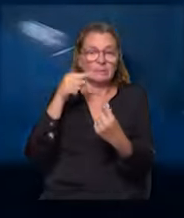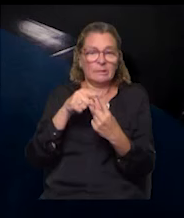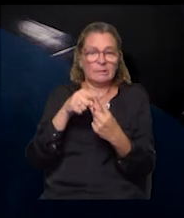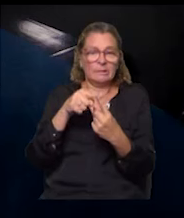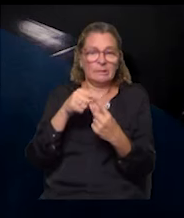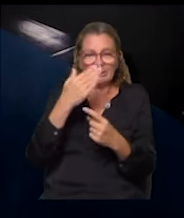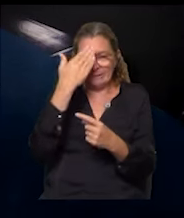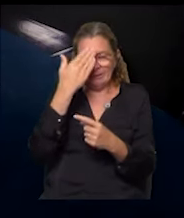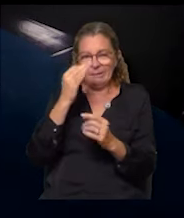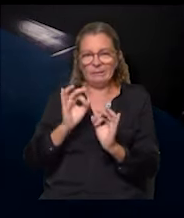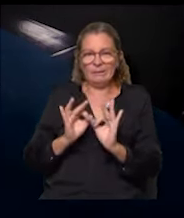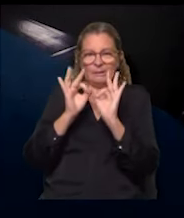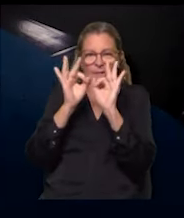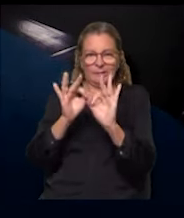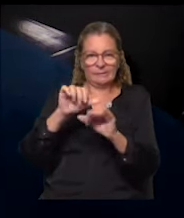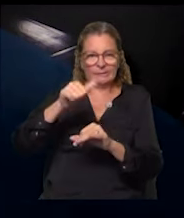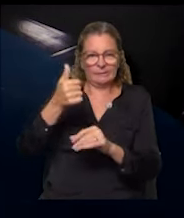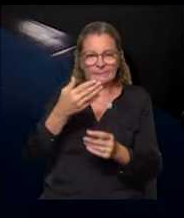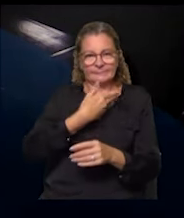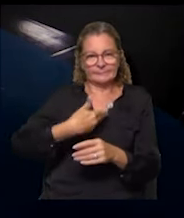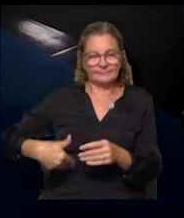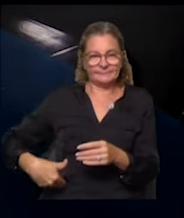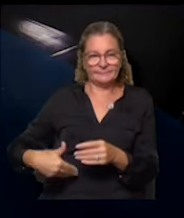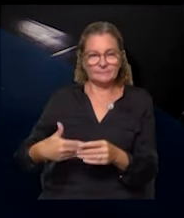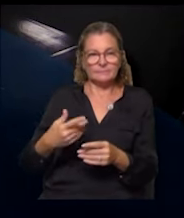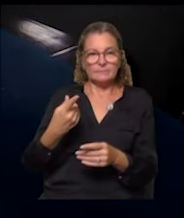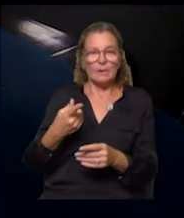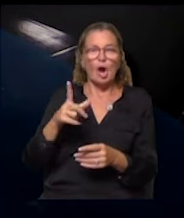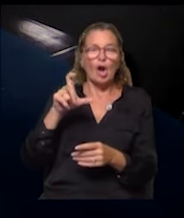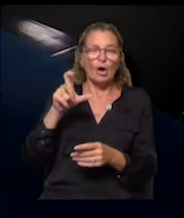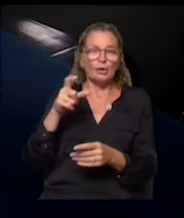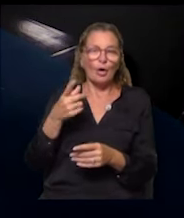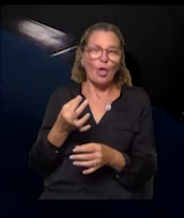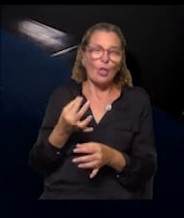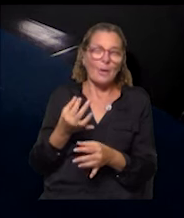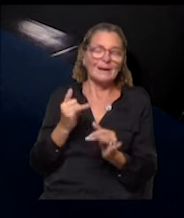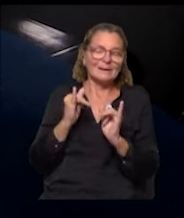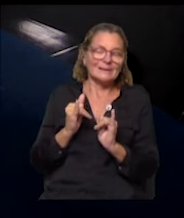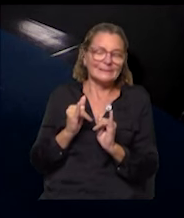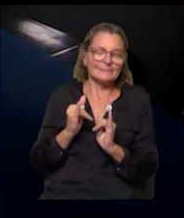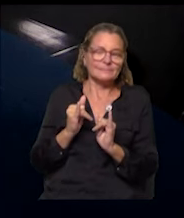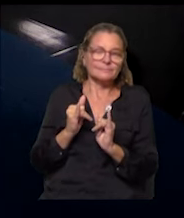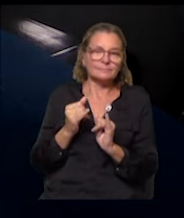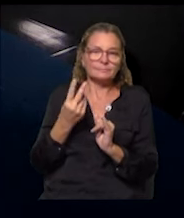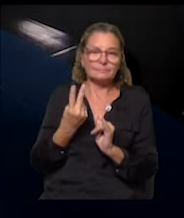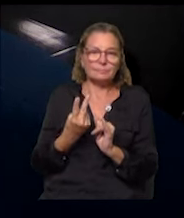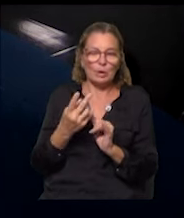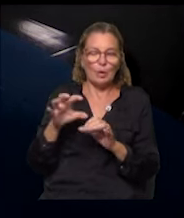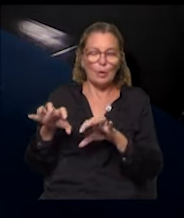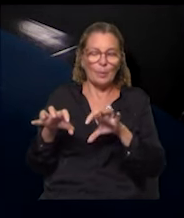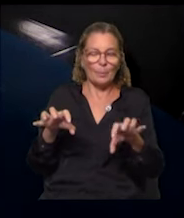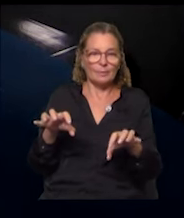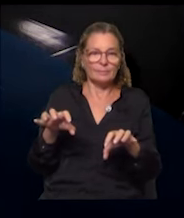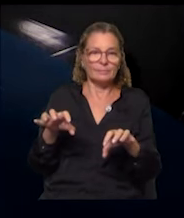que es que el frente amplio vuelva a ganar obviamente sí nos duele digamos que que dos de los sectores